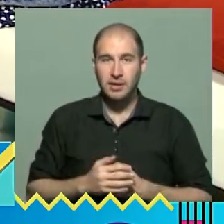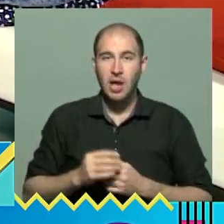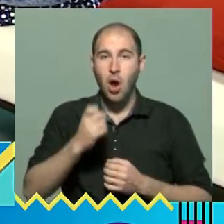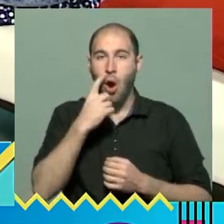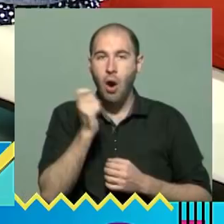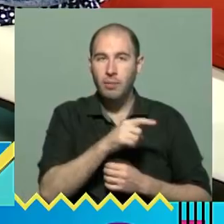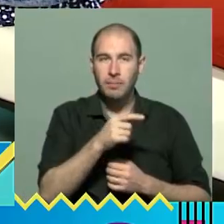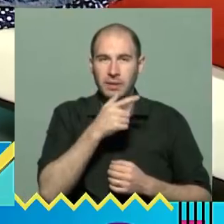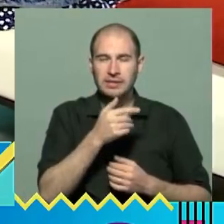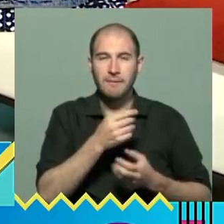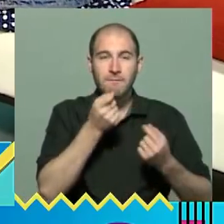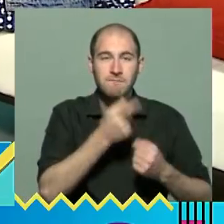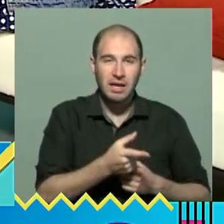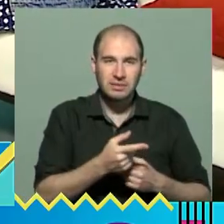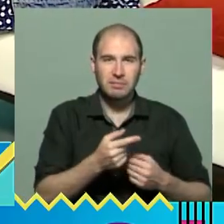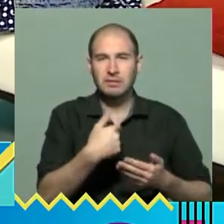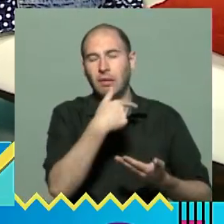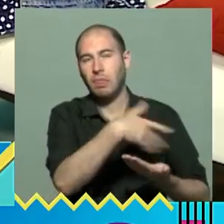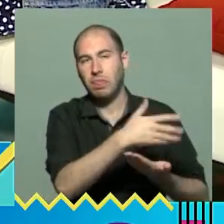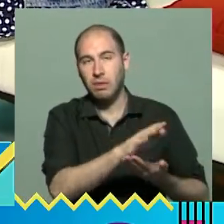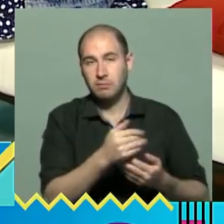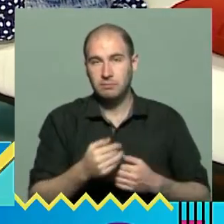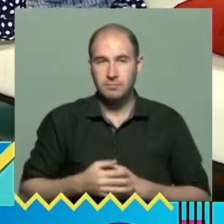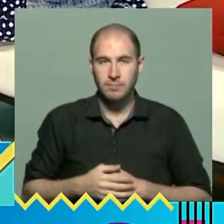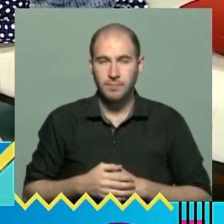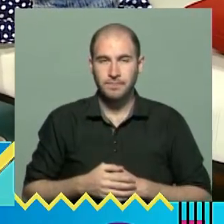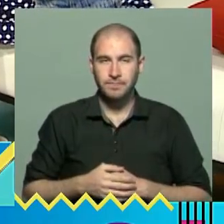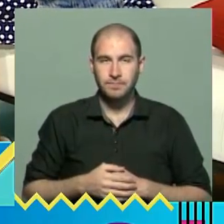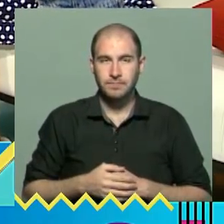hombre es como mucho más sencillo, está como más relegado, justamente eso.